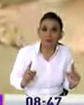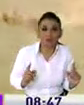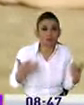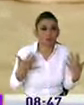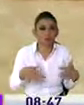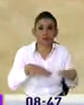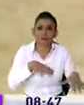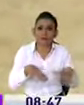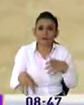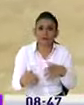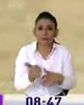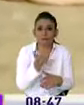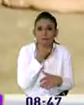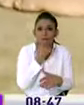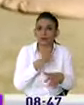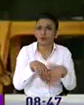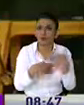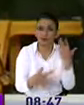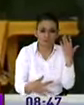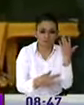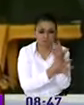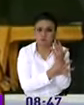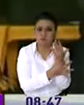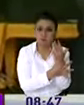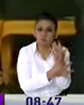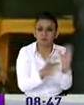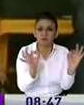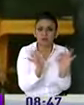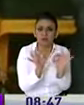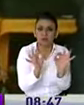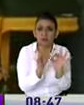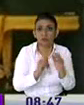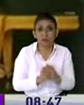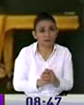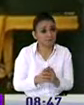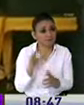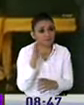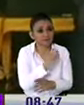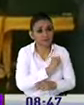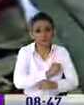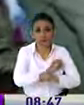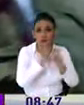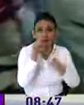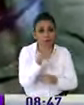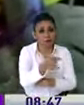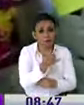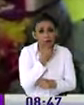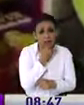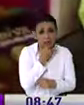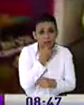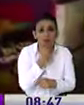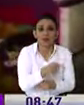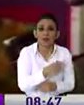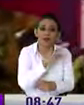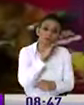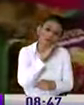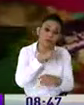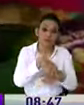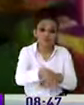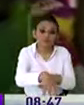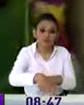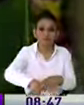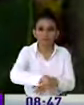el dispositivo electrónico, pero fue capturado en aparente delito flagrante mientras dormía junto a